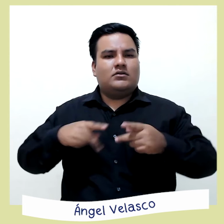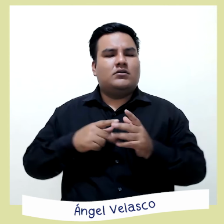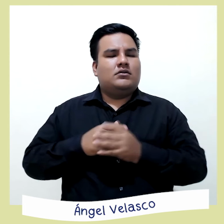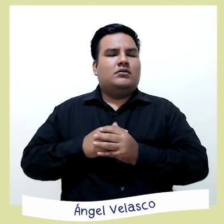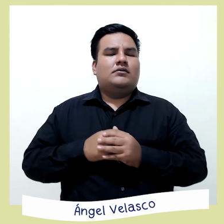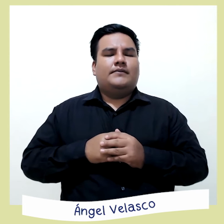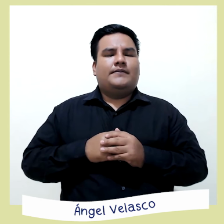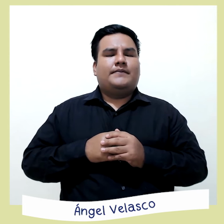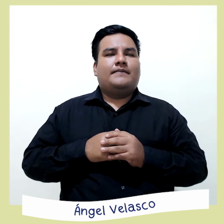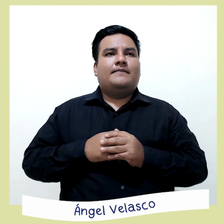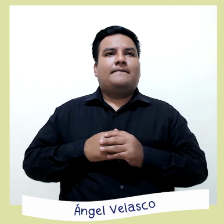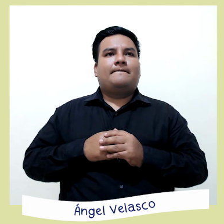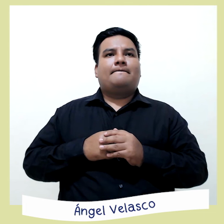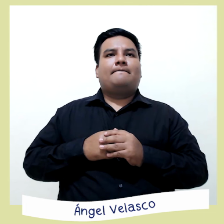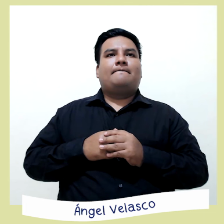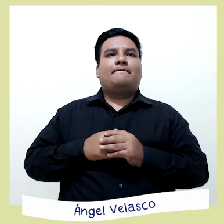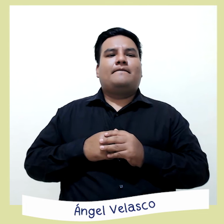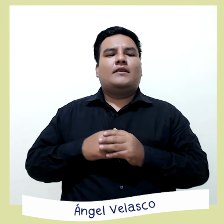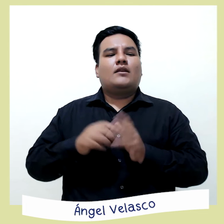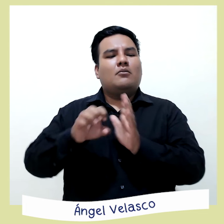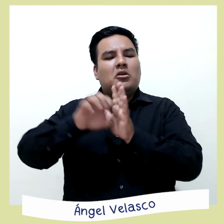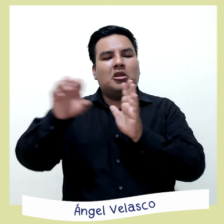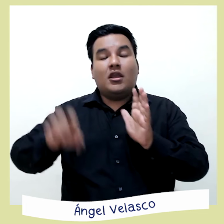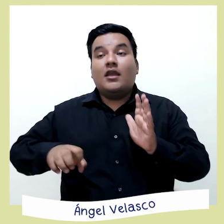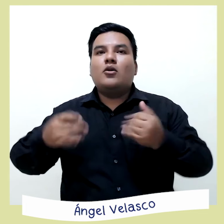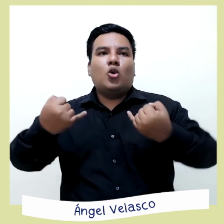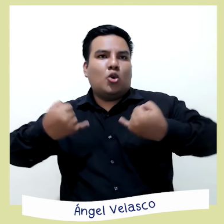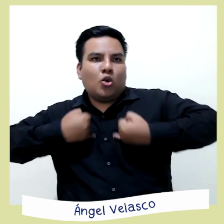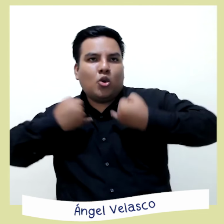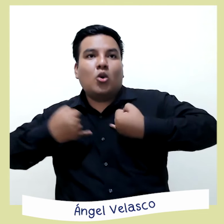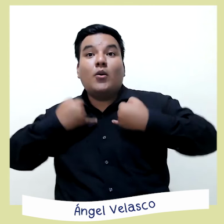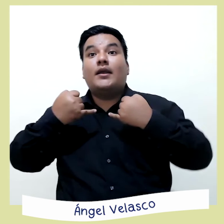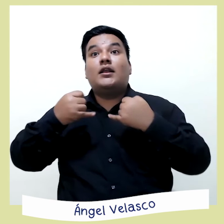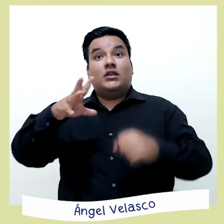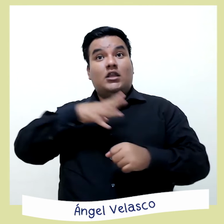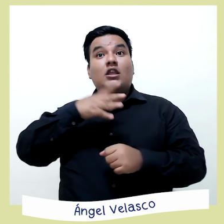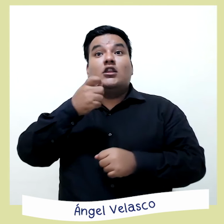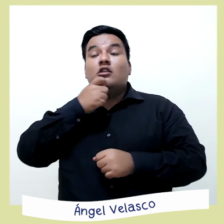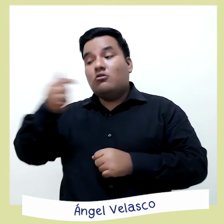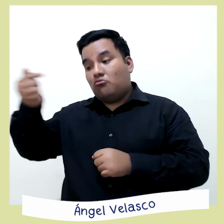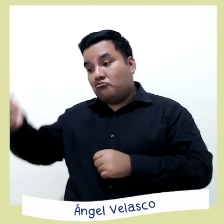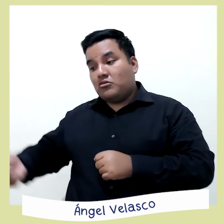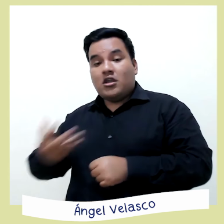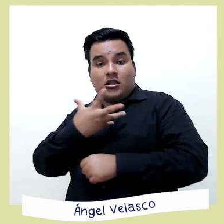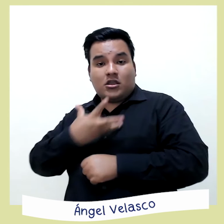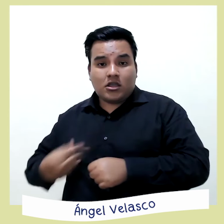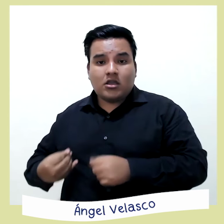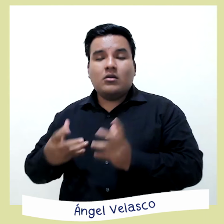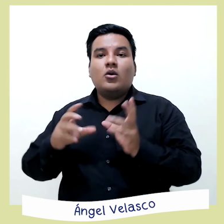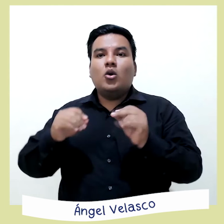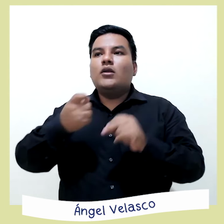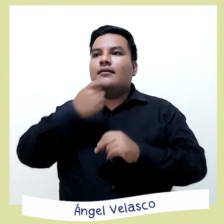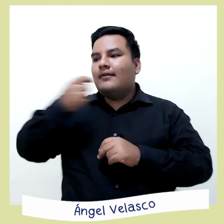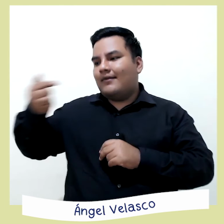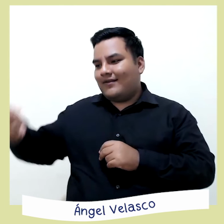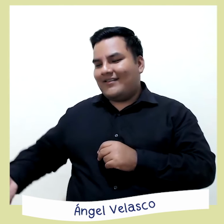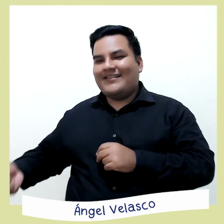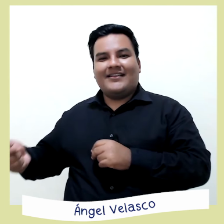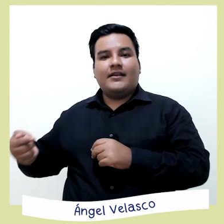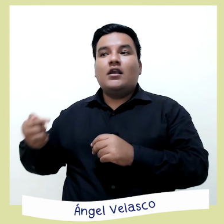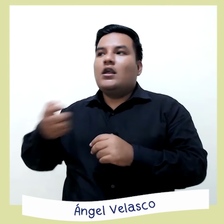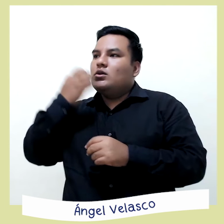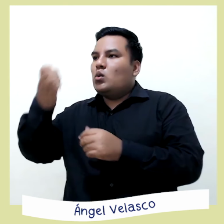o dependientes de alguna manera, hacerlo en espacios donde también tienen presencia, por ejemplo,